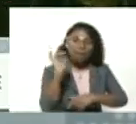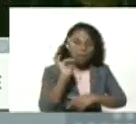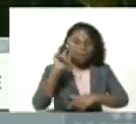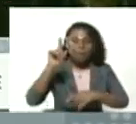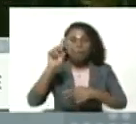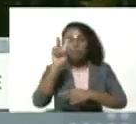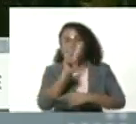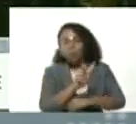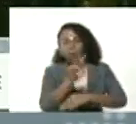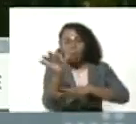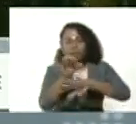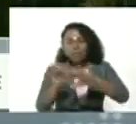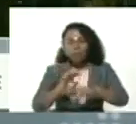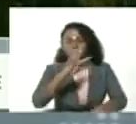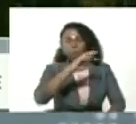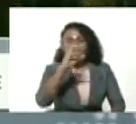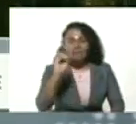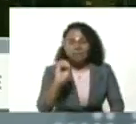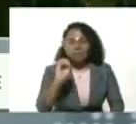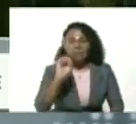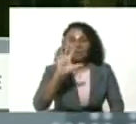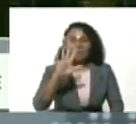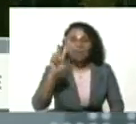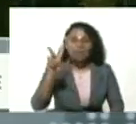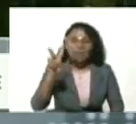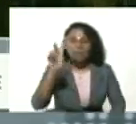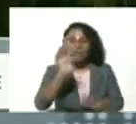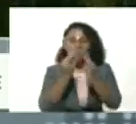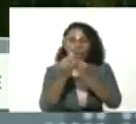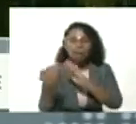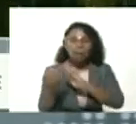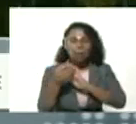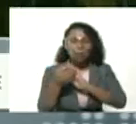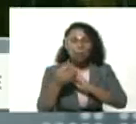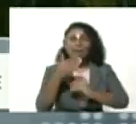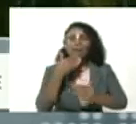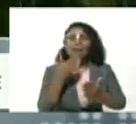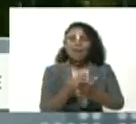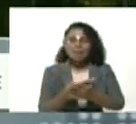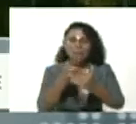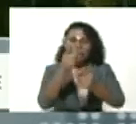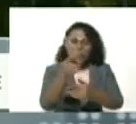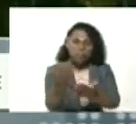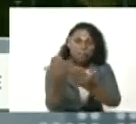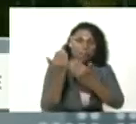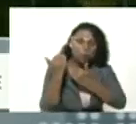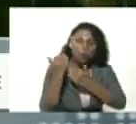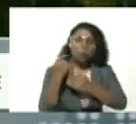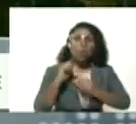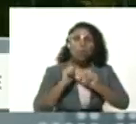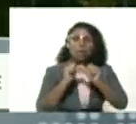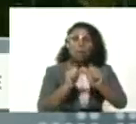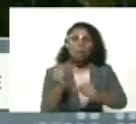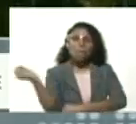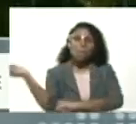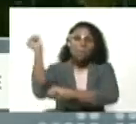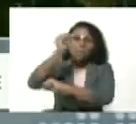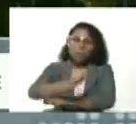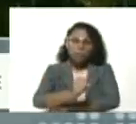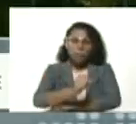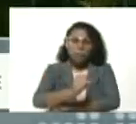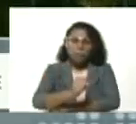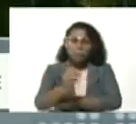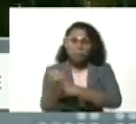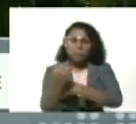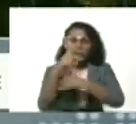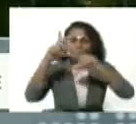estos dos municipios, 452 familias afectadas. Gracias por su apoyo. Seguiremos venciendo. Y me manda